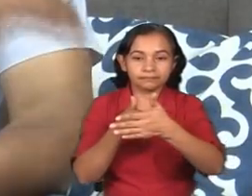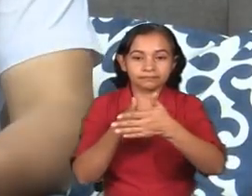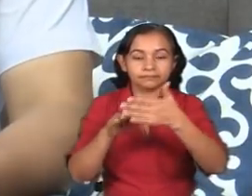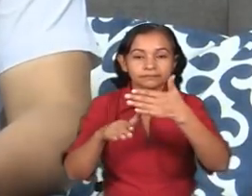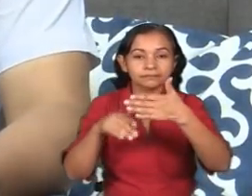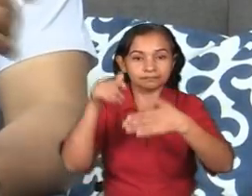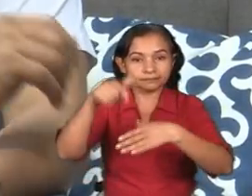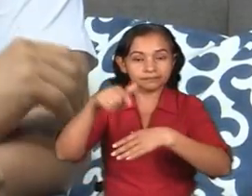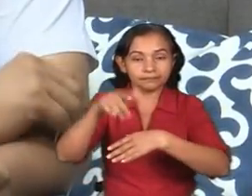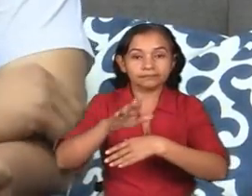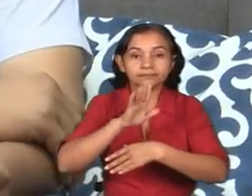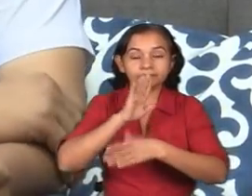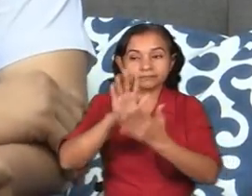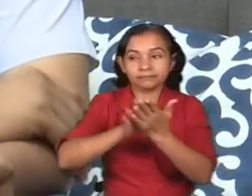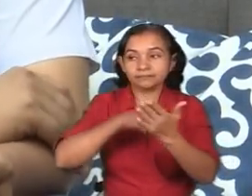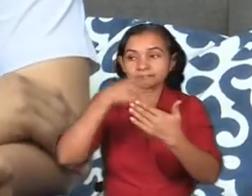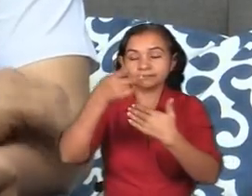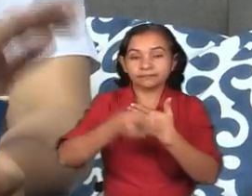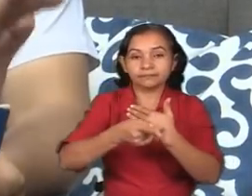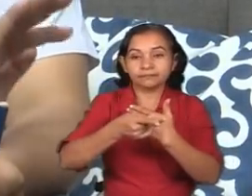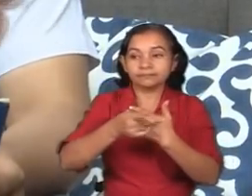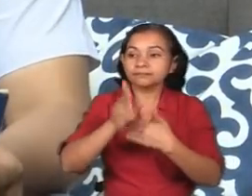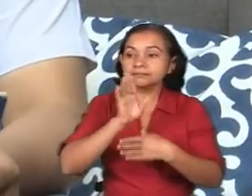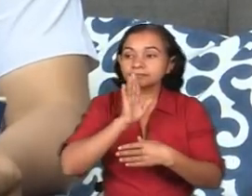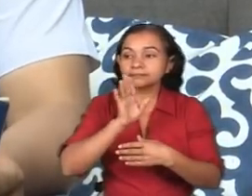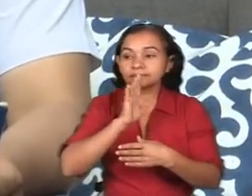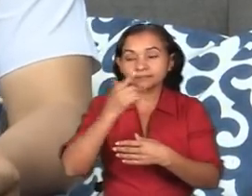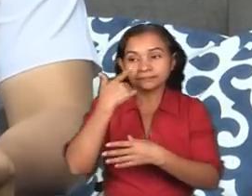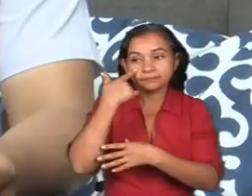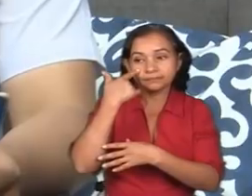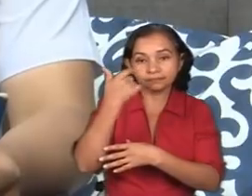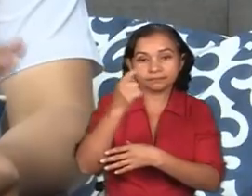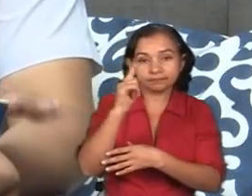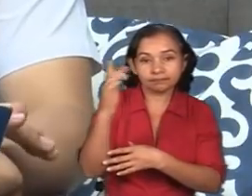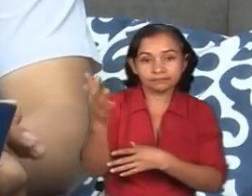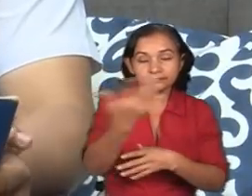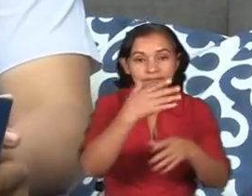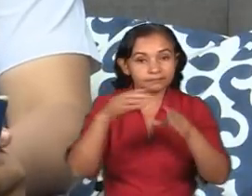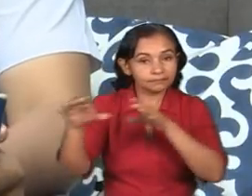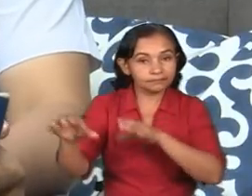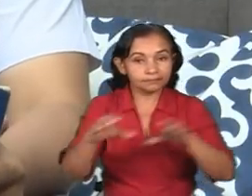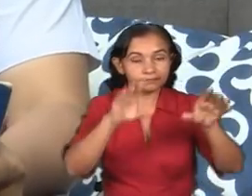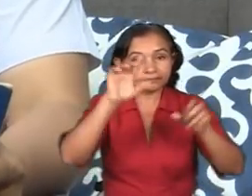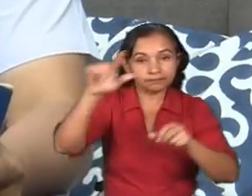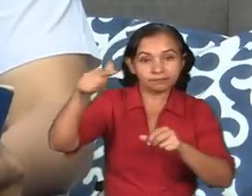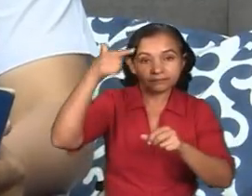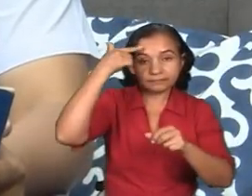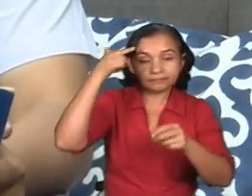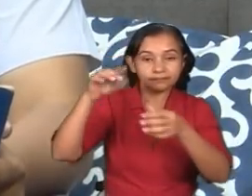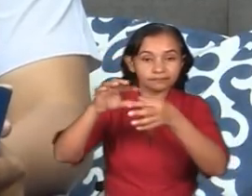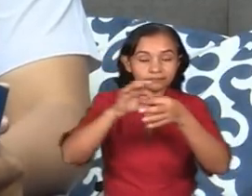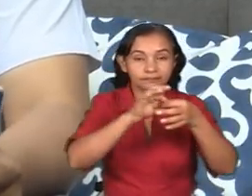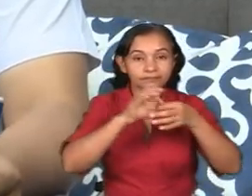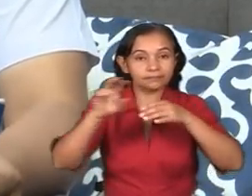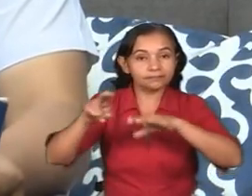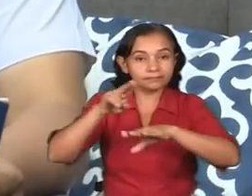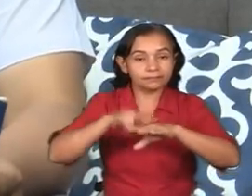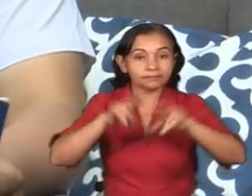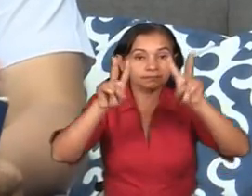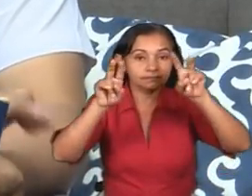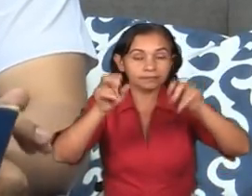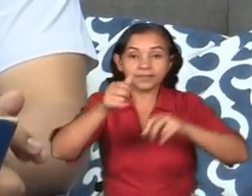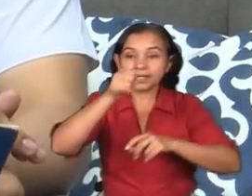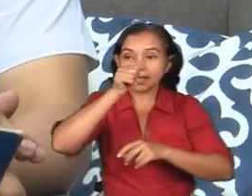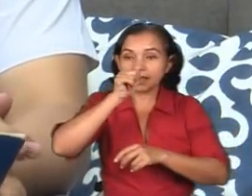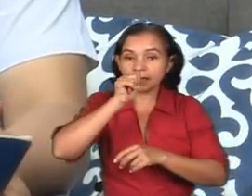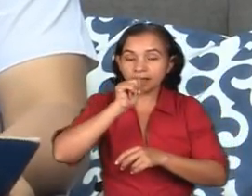pero hoy, aquí en su programa desde el Parlamento, estamos conociendo todas las acciones emprendidas por el Gobierno de Reconciliación y Unidad Nacional en materia